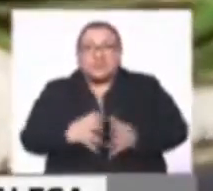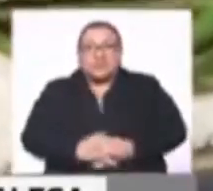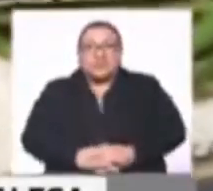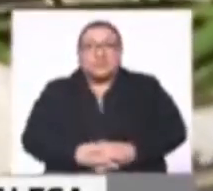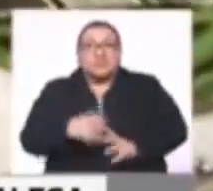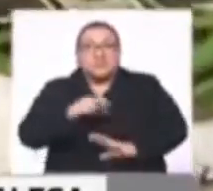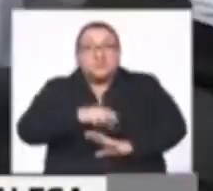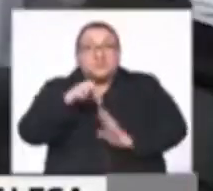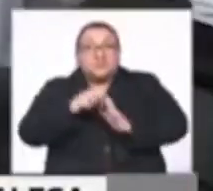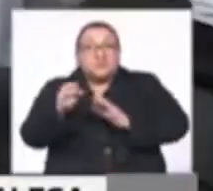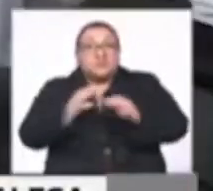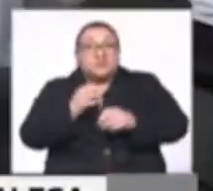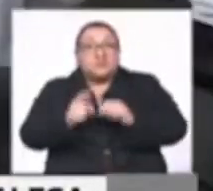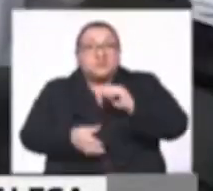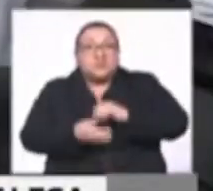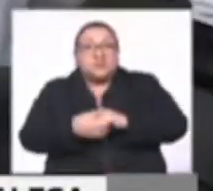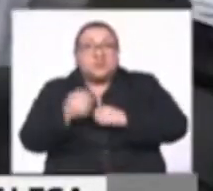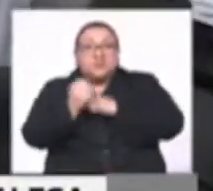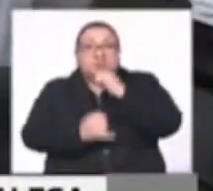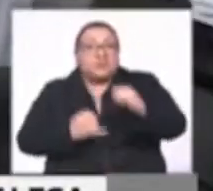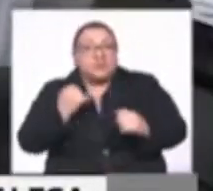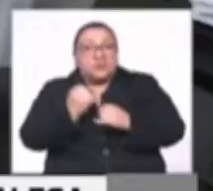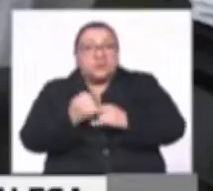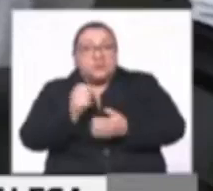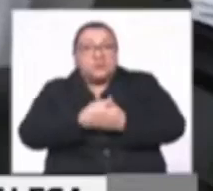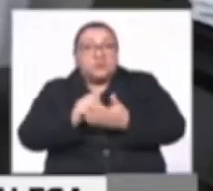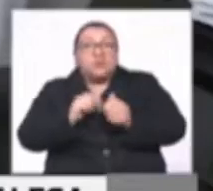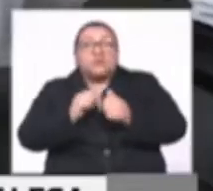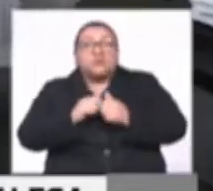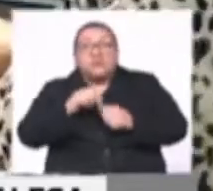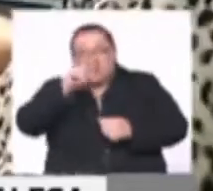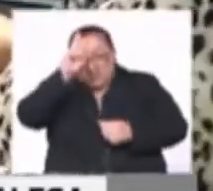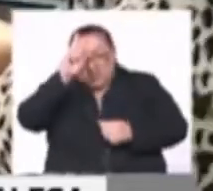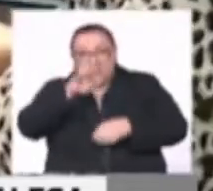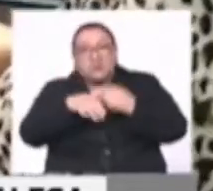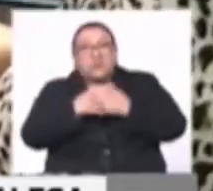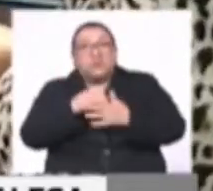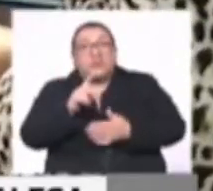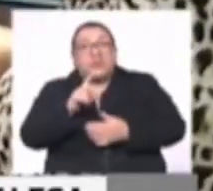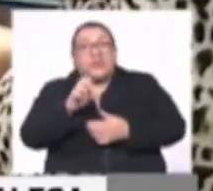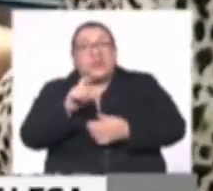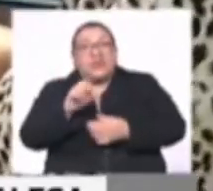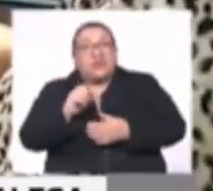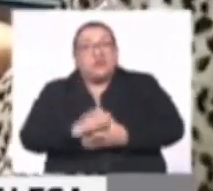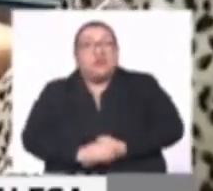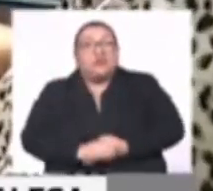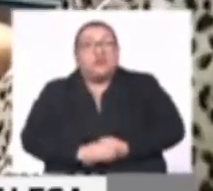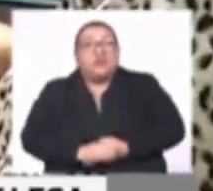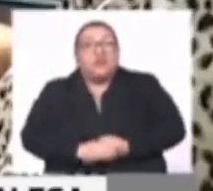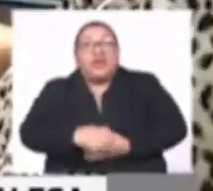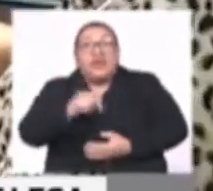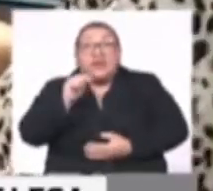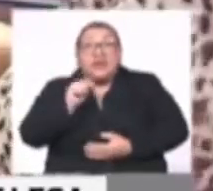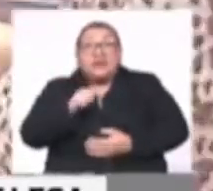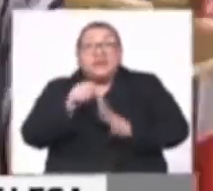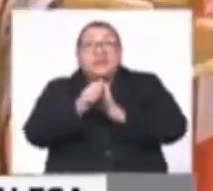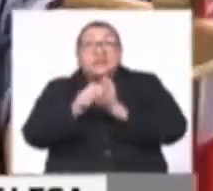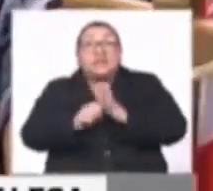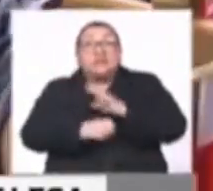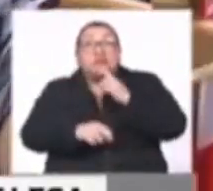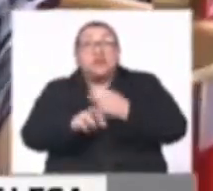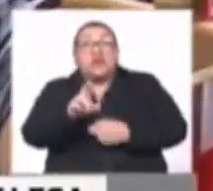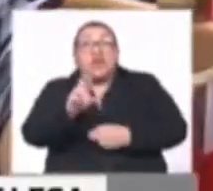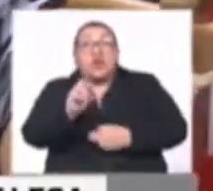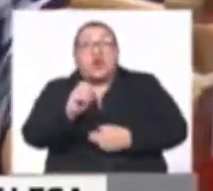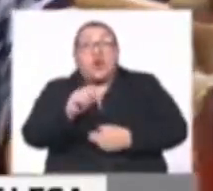El proyecto señala que los tratados internacionales suscritos por el Perú en materia de delito de lesa humanidad, que son el Estatuto de Roma y